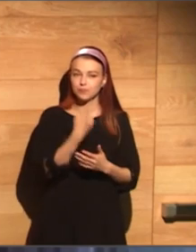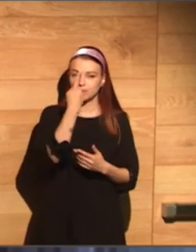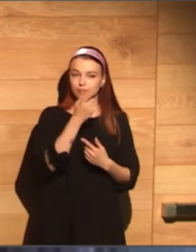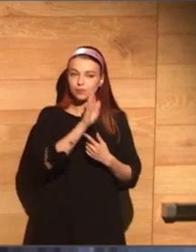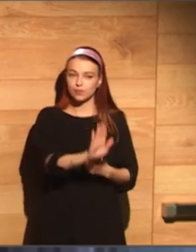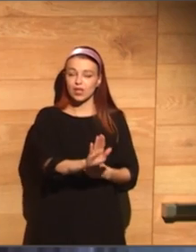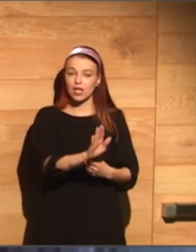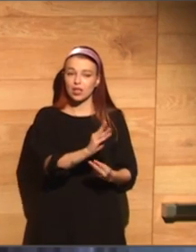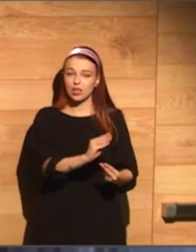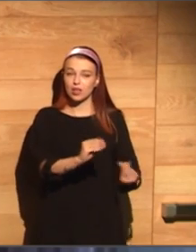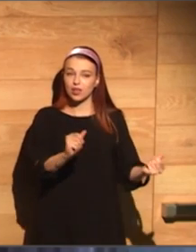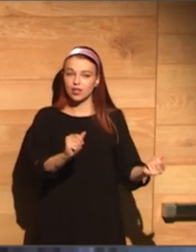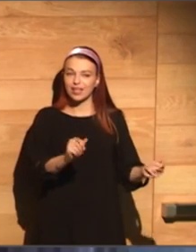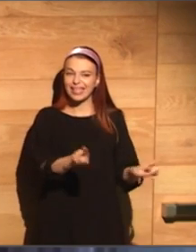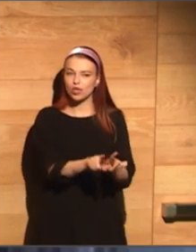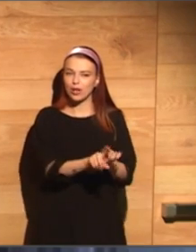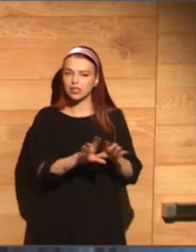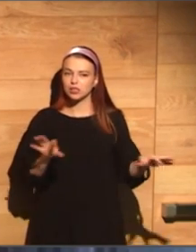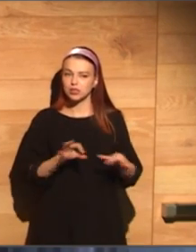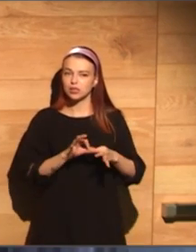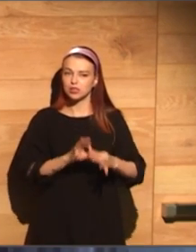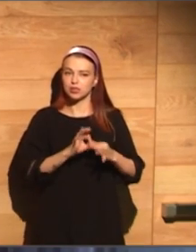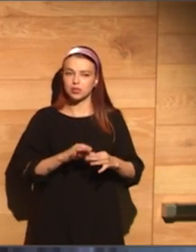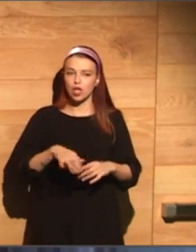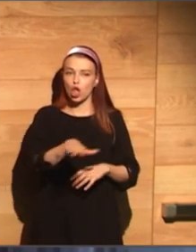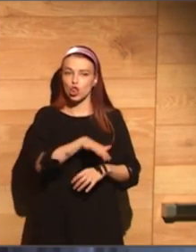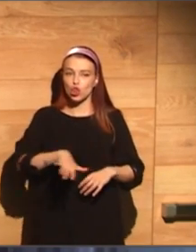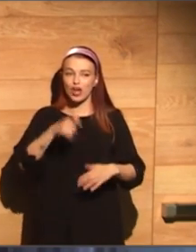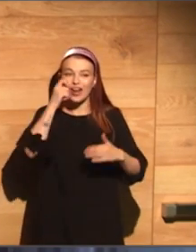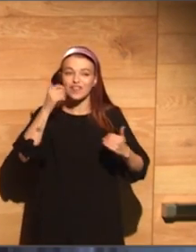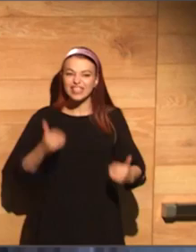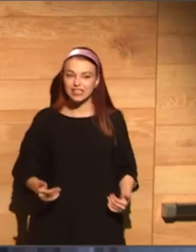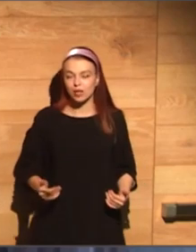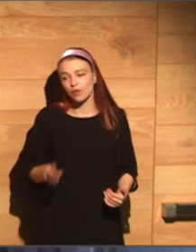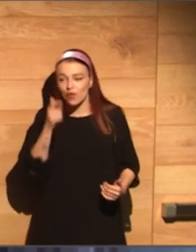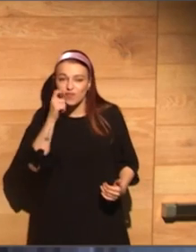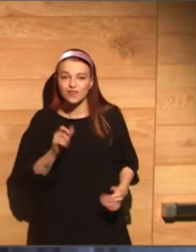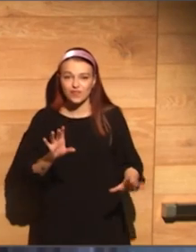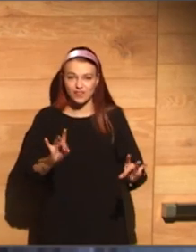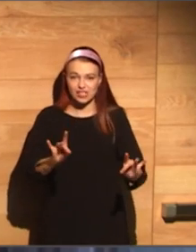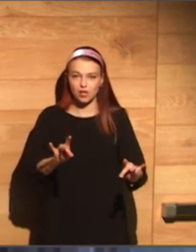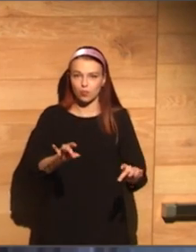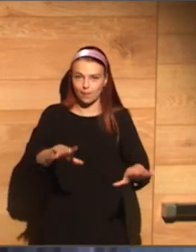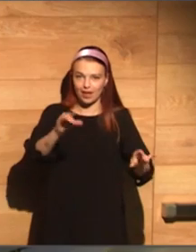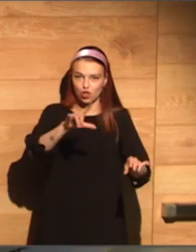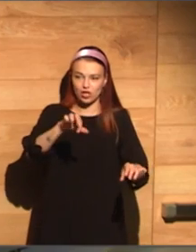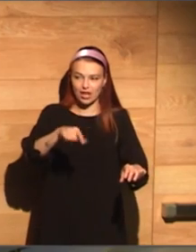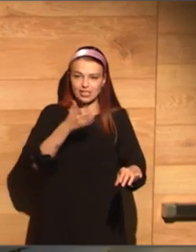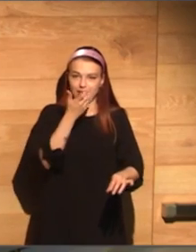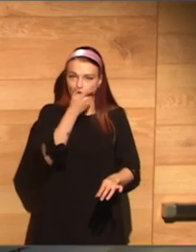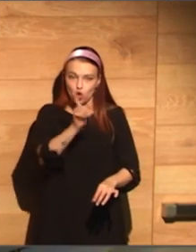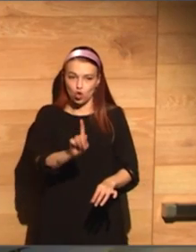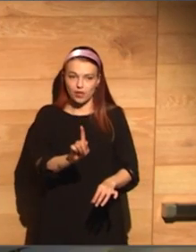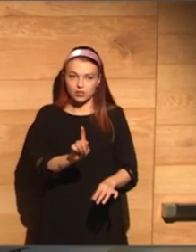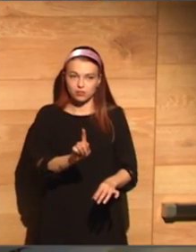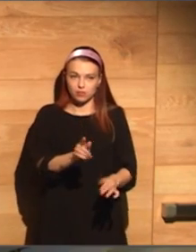atándola a un espacio físico, como además va quedando claro en la evolución de la película. Palacio de Linares, para la gente que no lo conozca, está